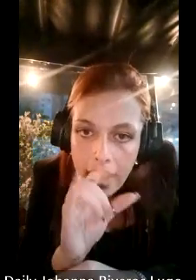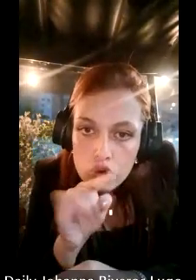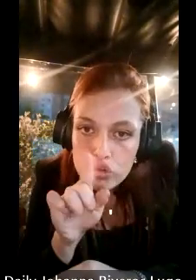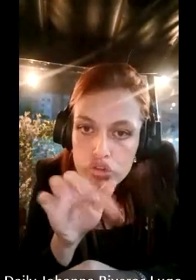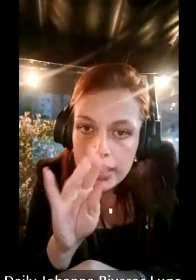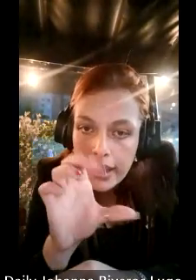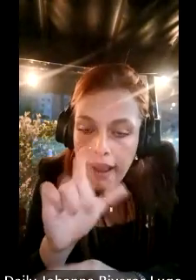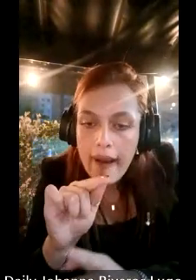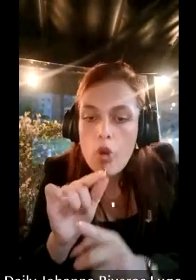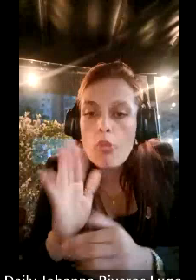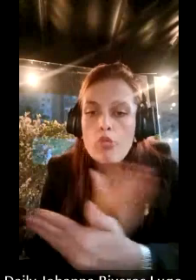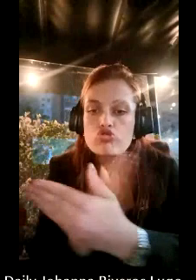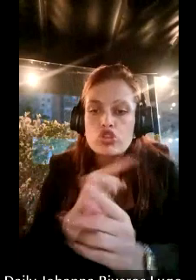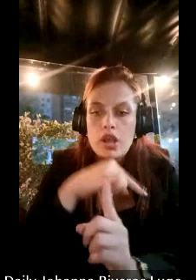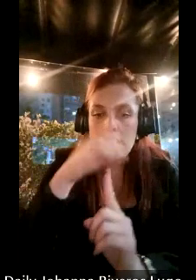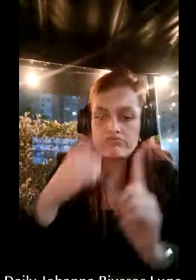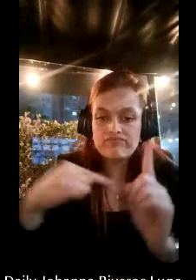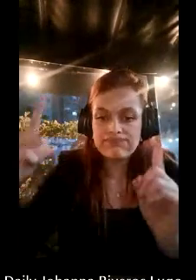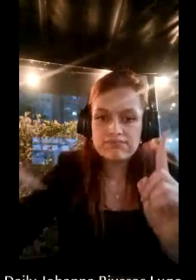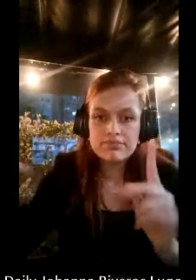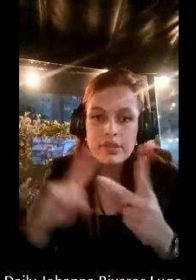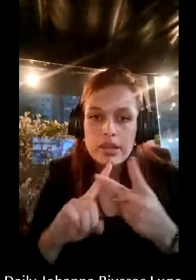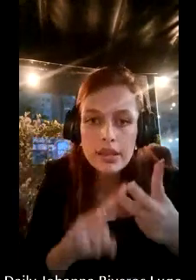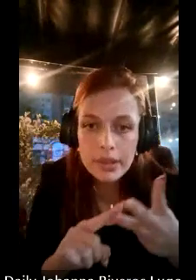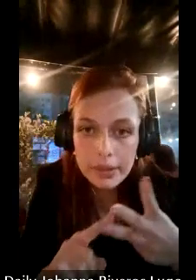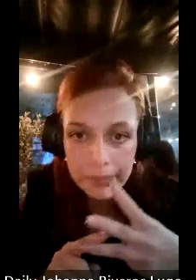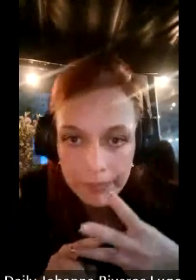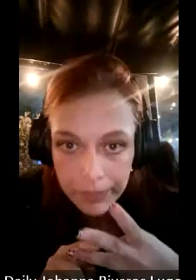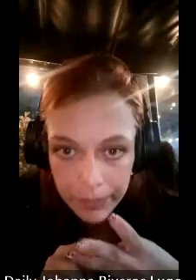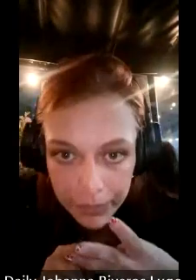Acabo ya alguien, creo que se está tratando de conectar.